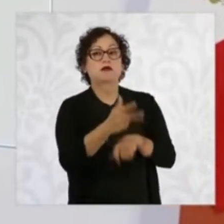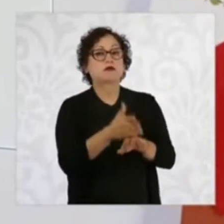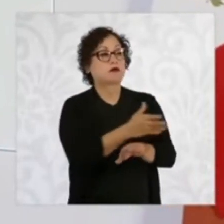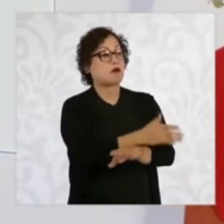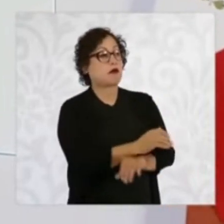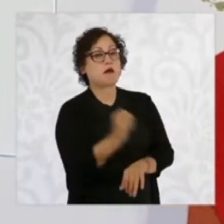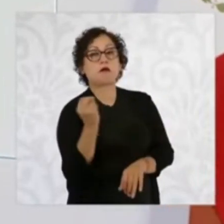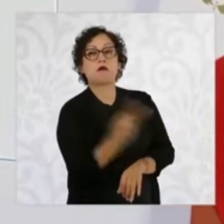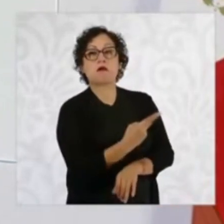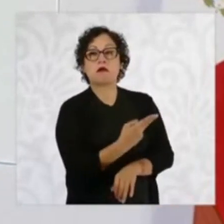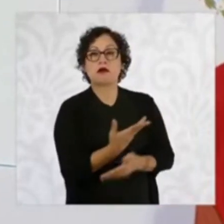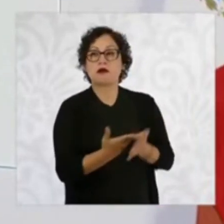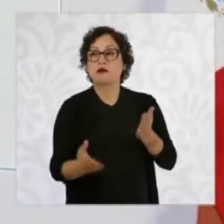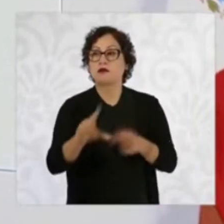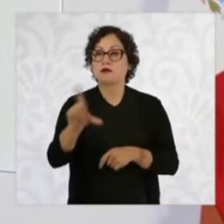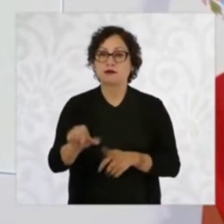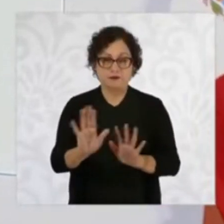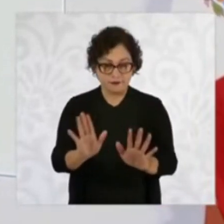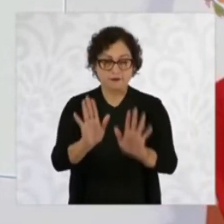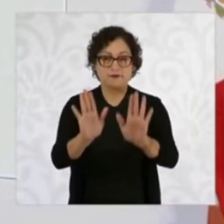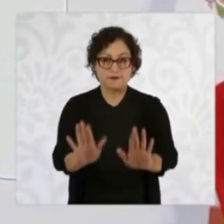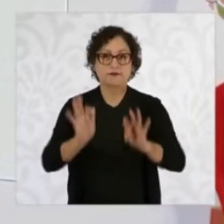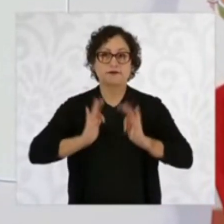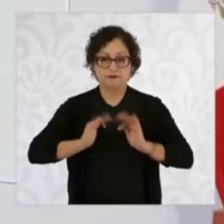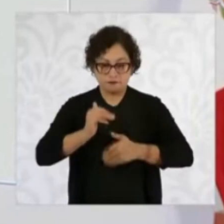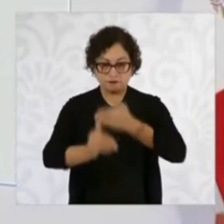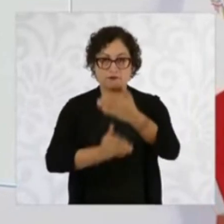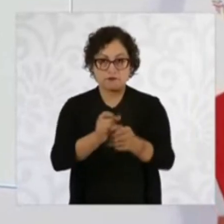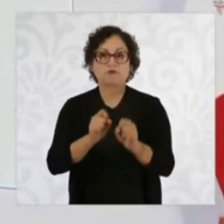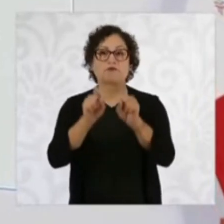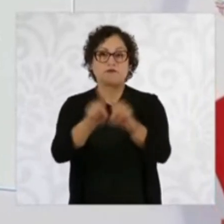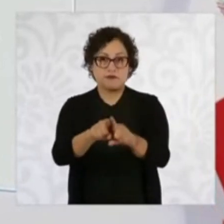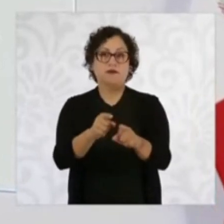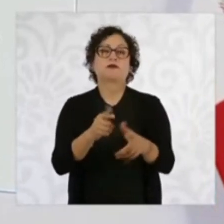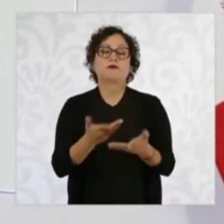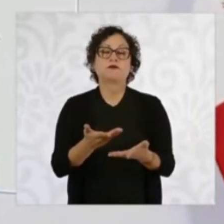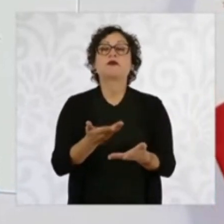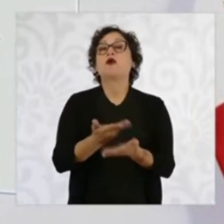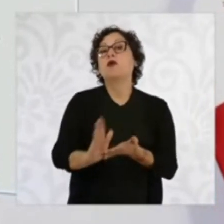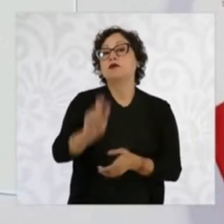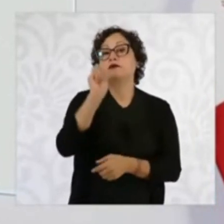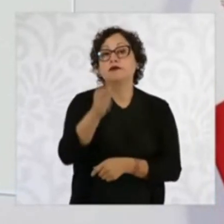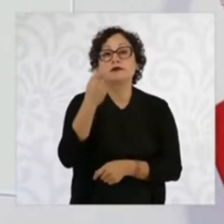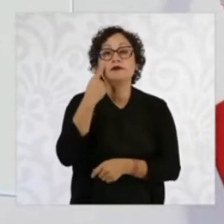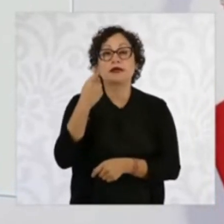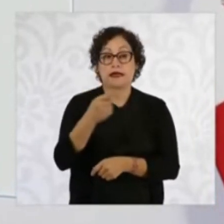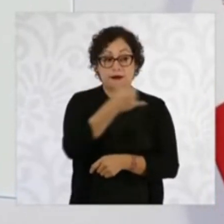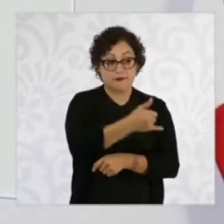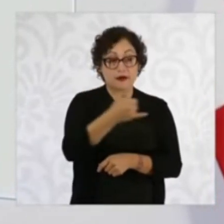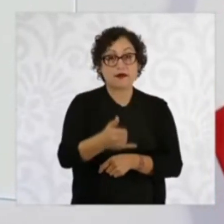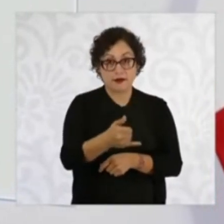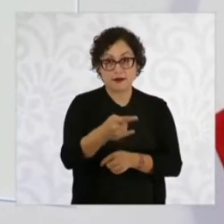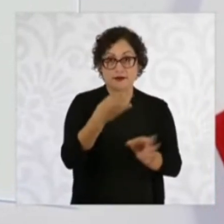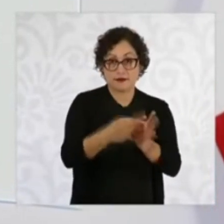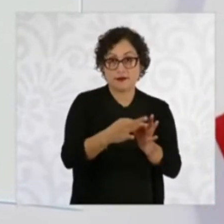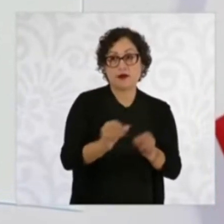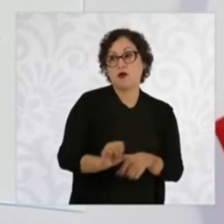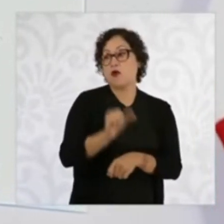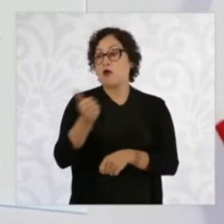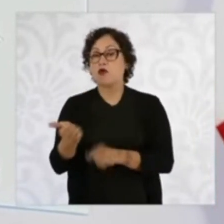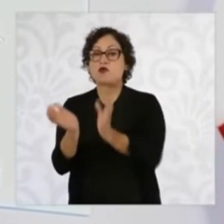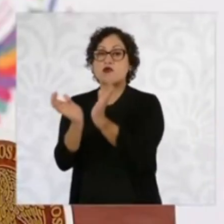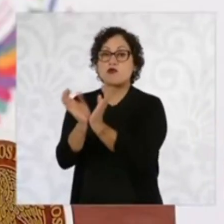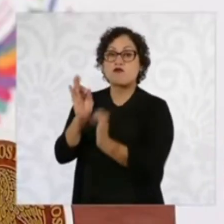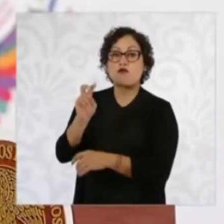tener beneficios. Esa es una. La otra es que estamos trabajando también en el FOBISTE, porque tiene situaciones muy